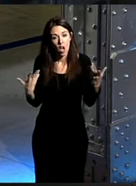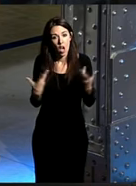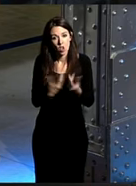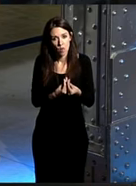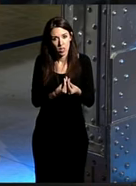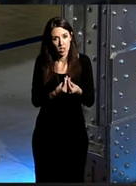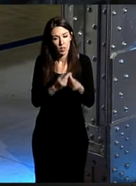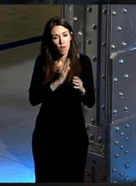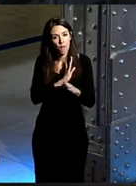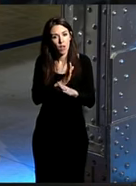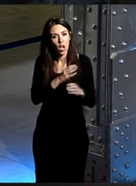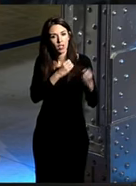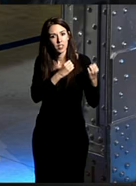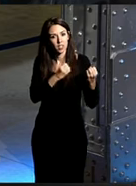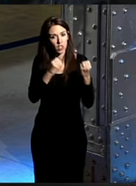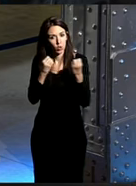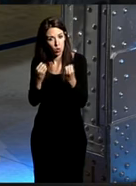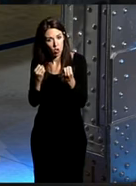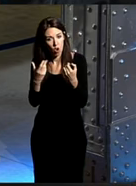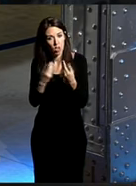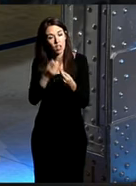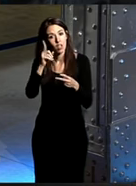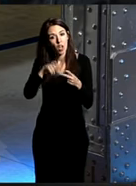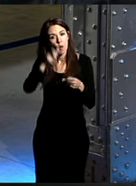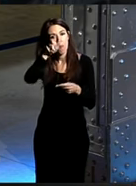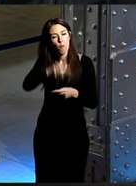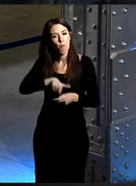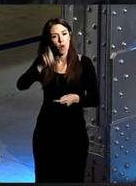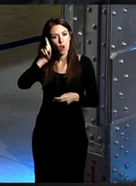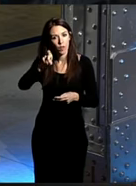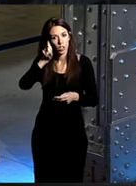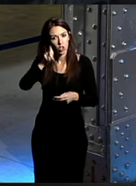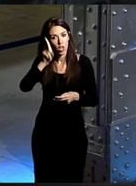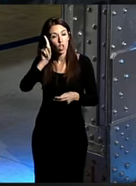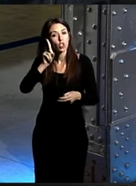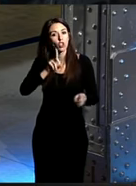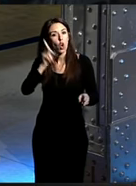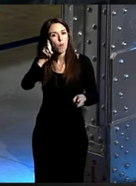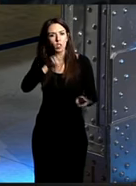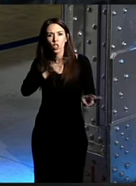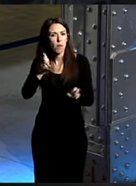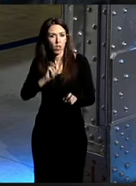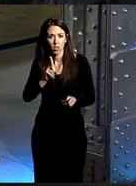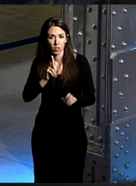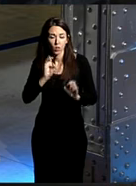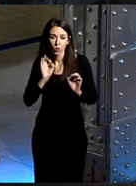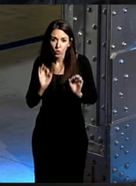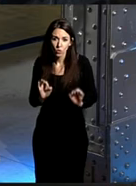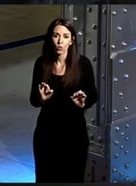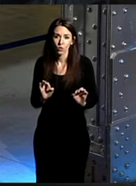a las instituciones y el acompañamiento a los profesores, no solo a los innovadores, sino precisamente